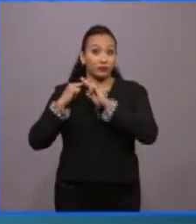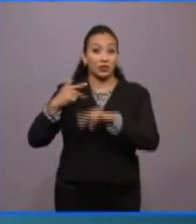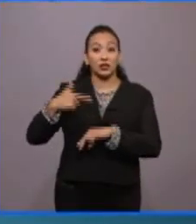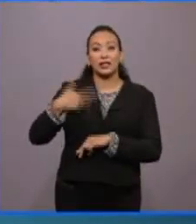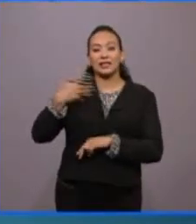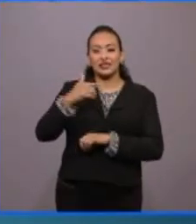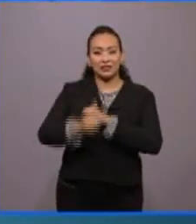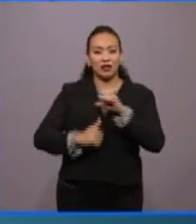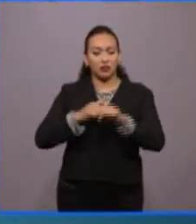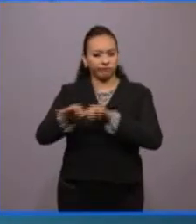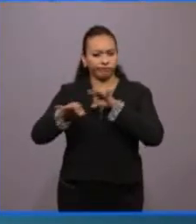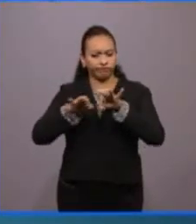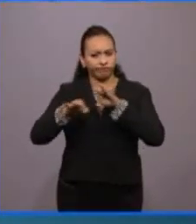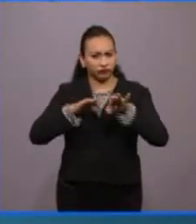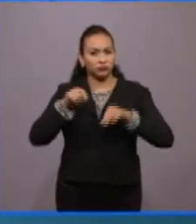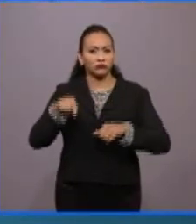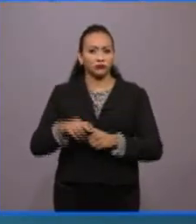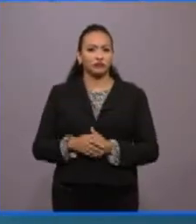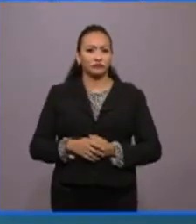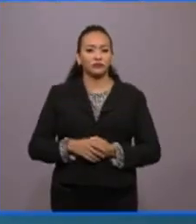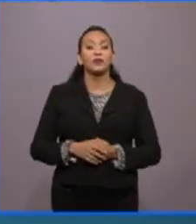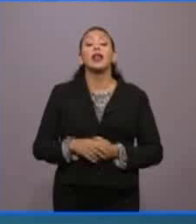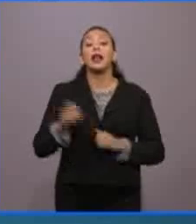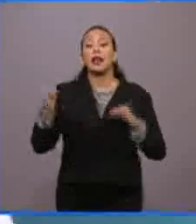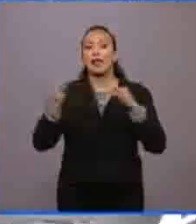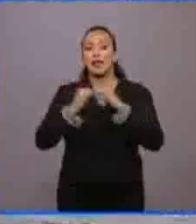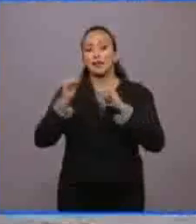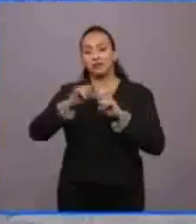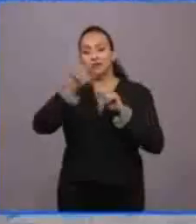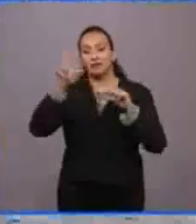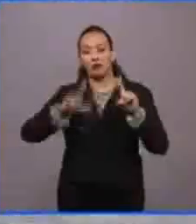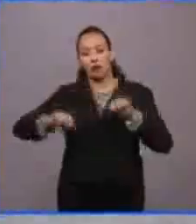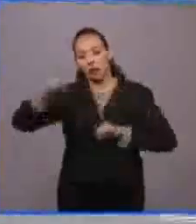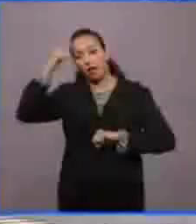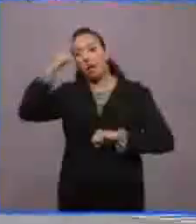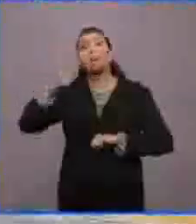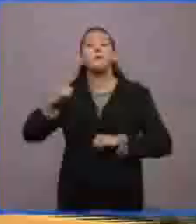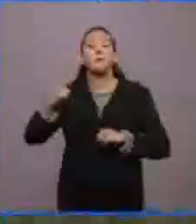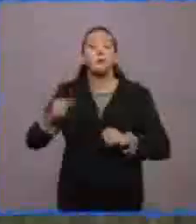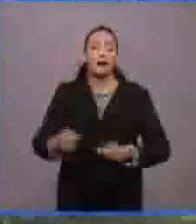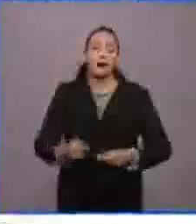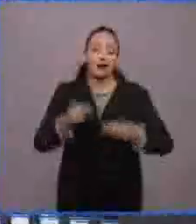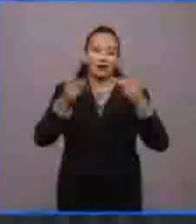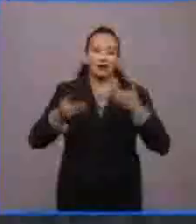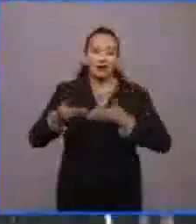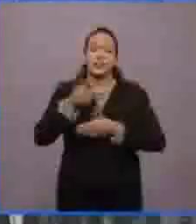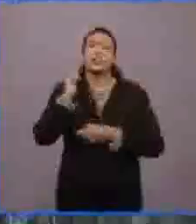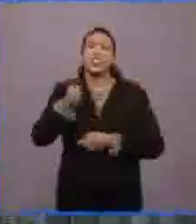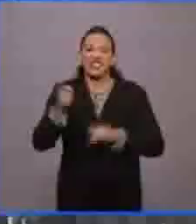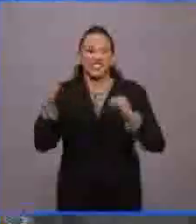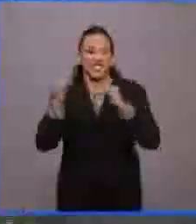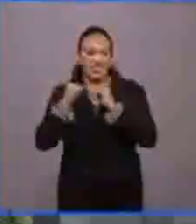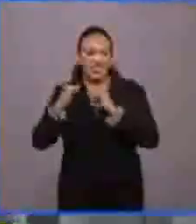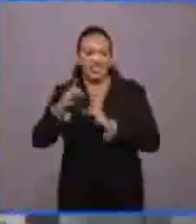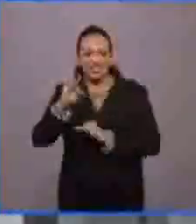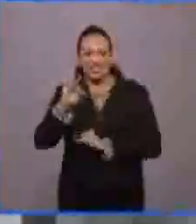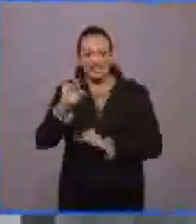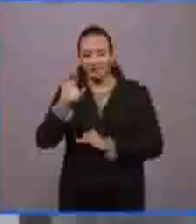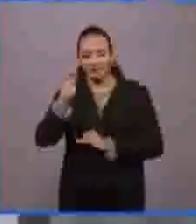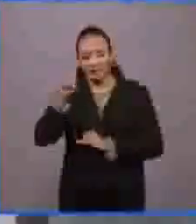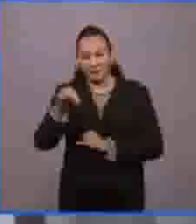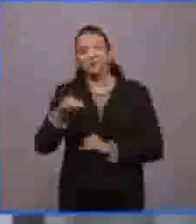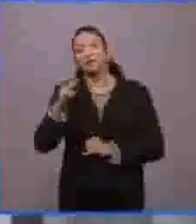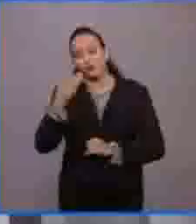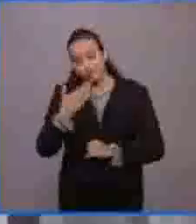la cultura concursal en México. El Instituto Federal de Concursos Mercantiles es un órgano auxiliar del Consejo de la Judicatura